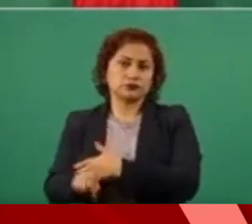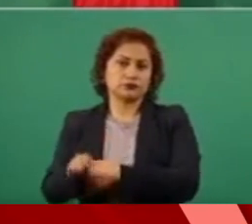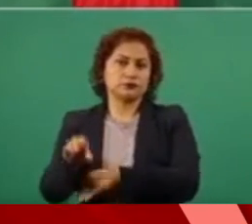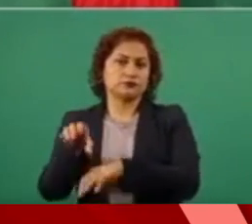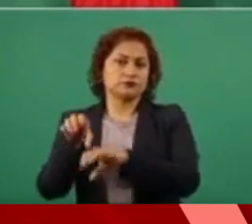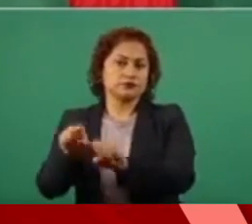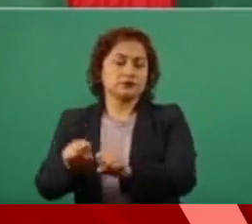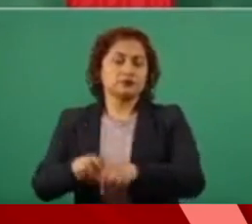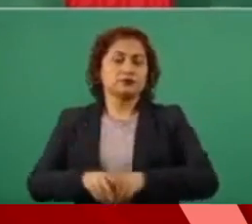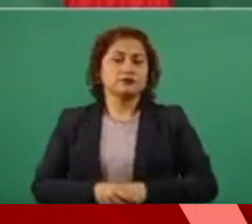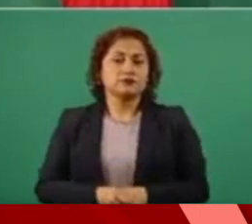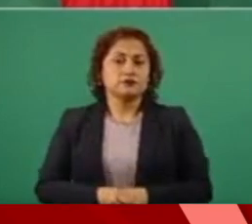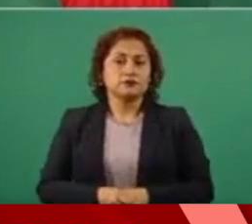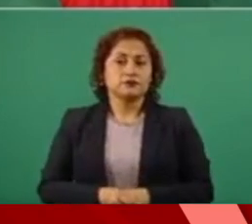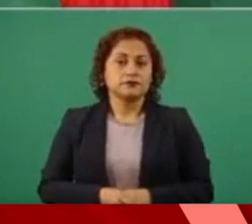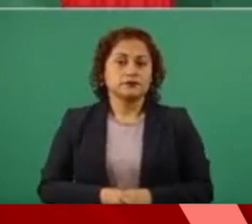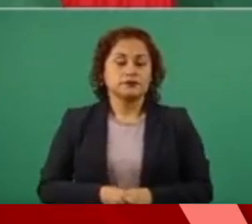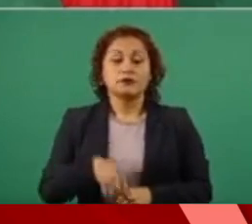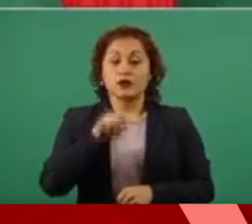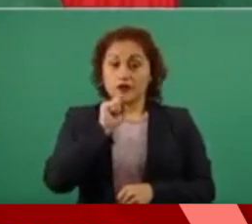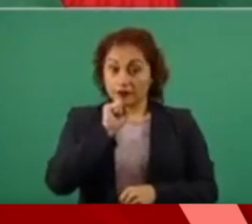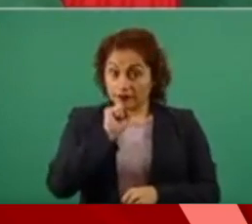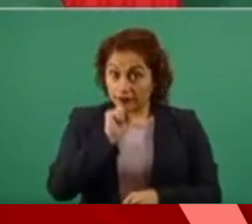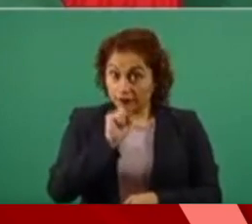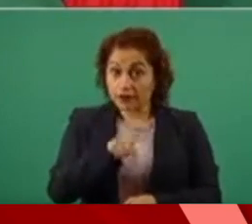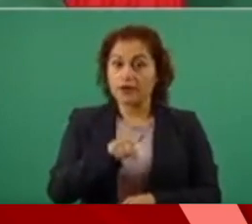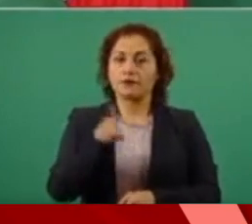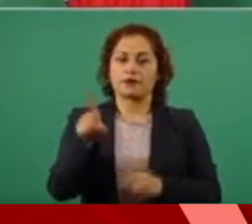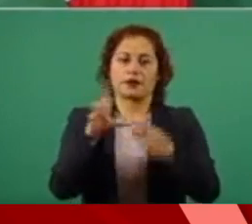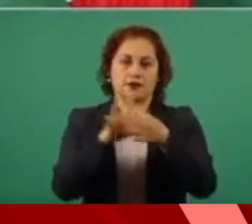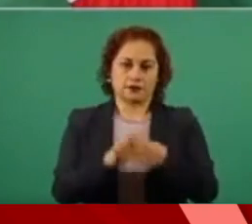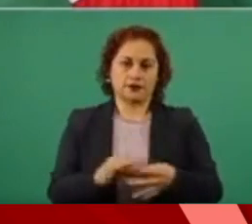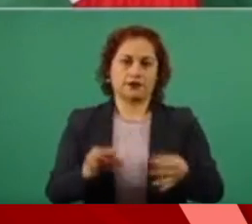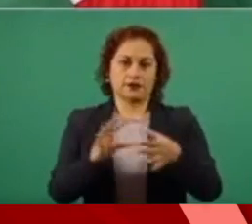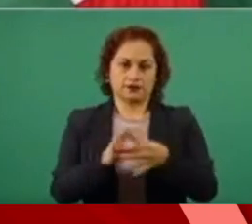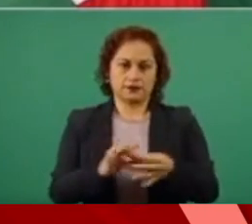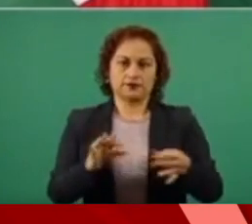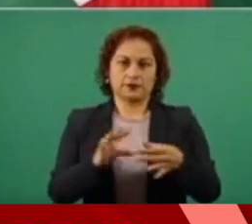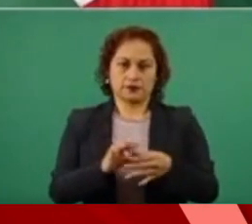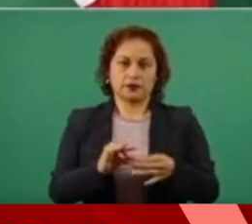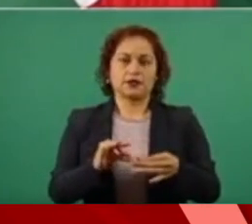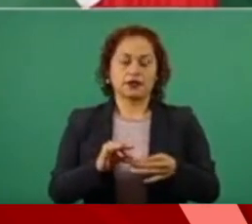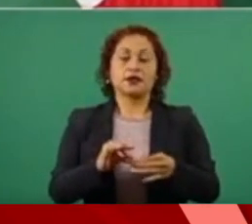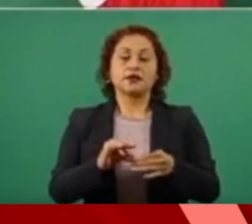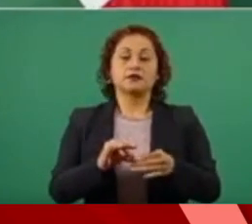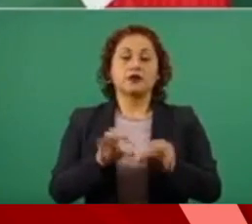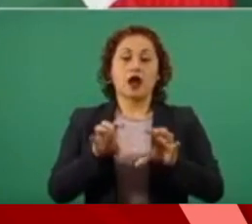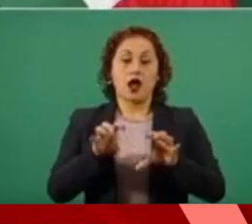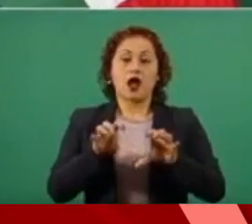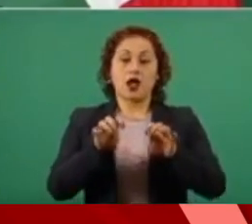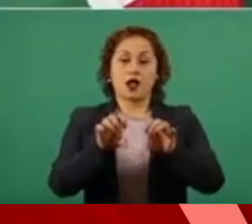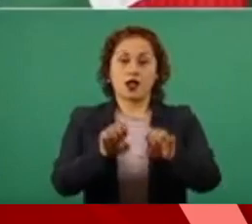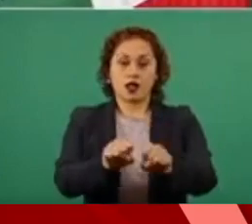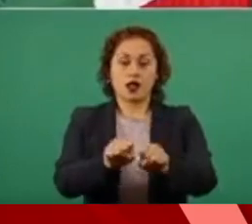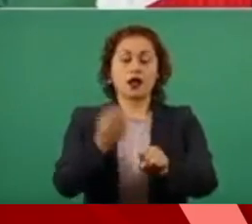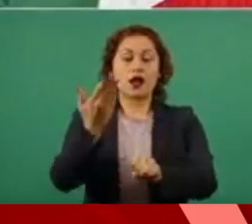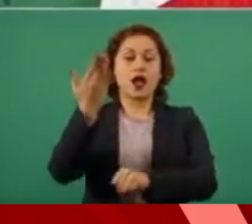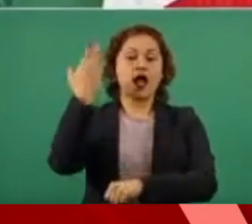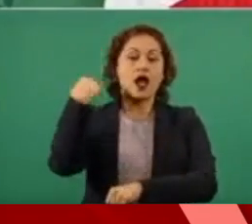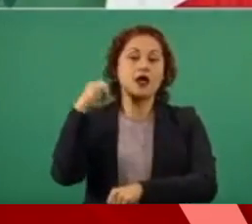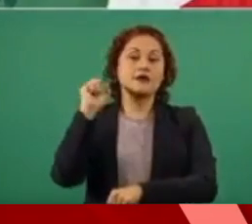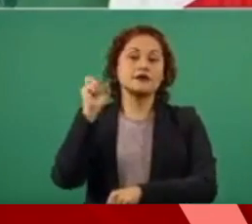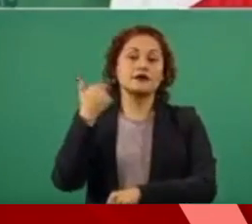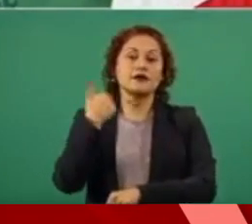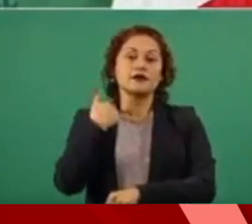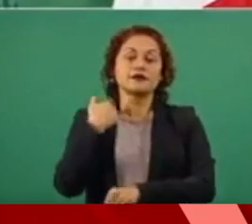También agreguen de que está detenido el que era secretario de